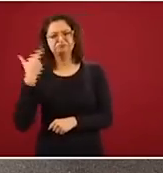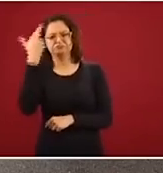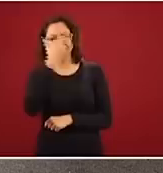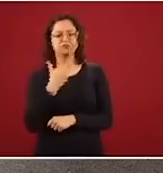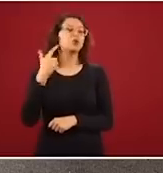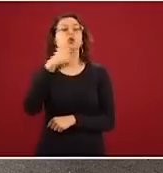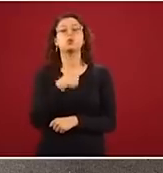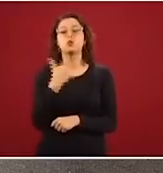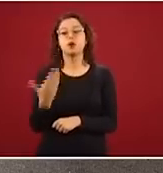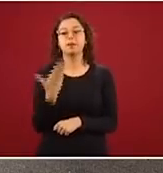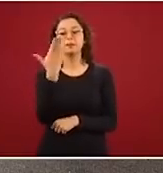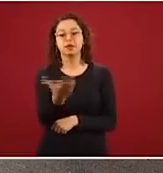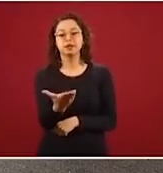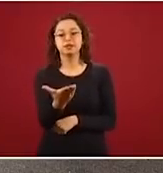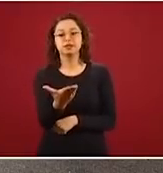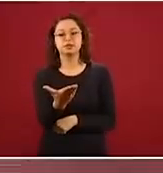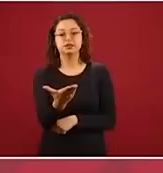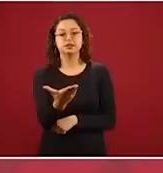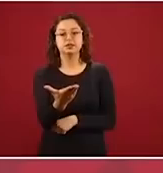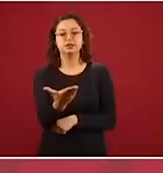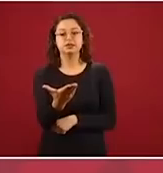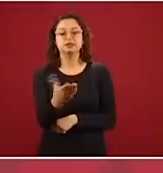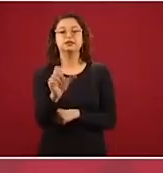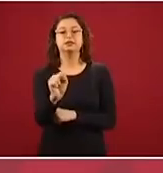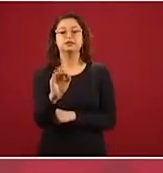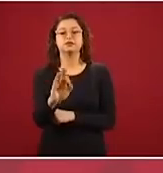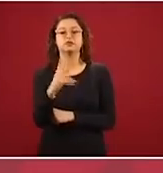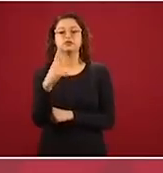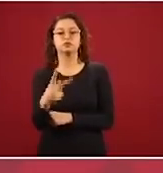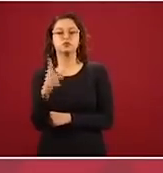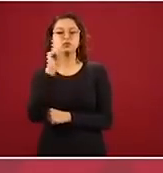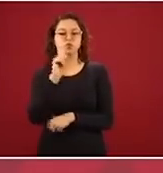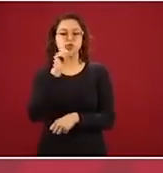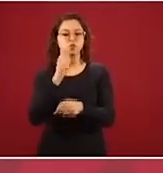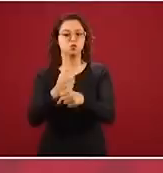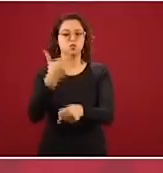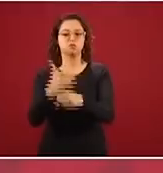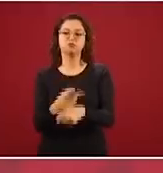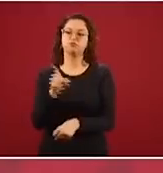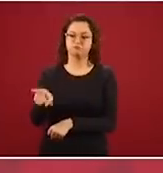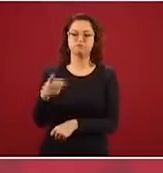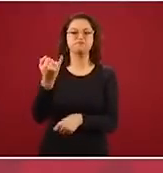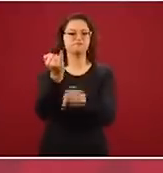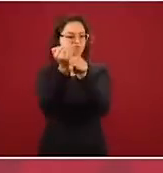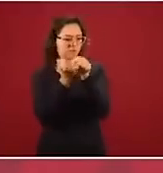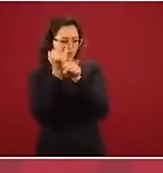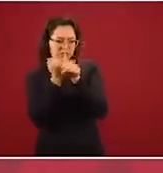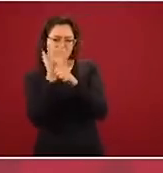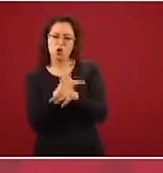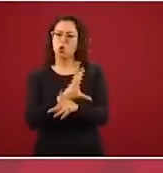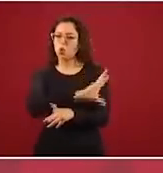Le voy a pedir a la secretaria de la Función Pública que haga una investigación con todos los